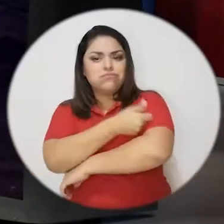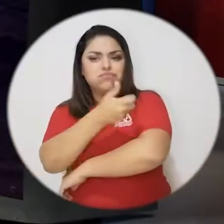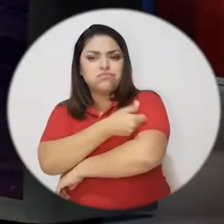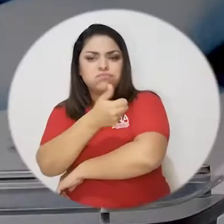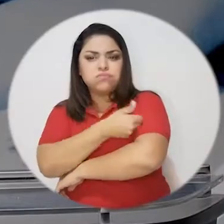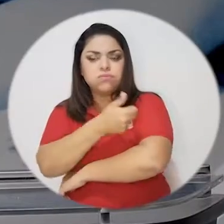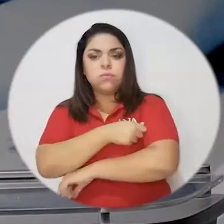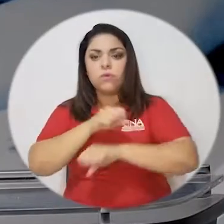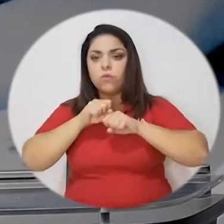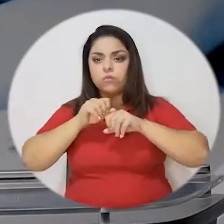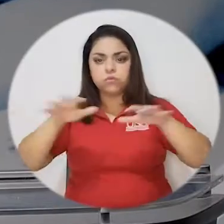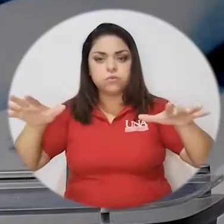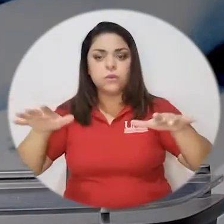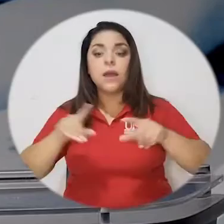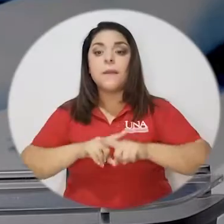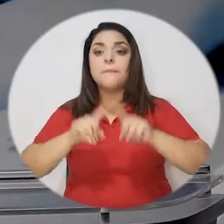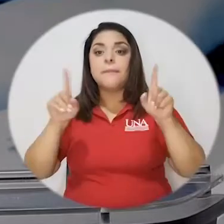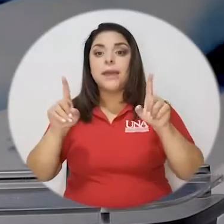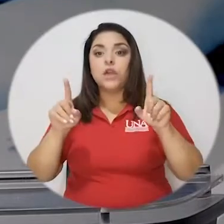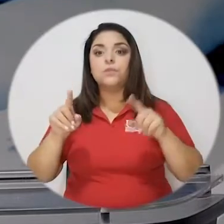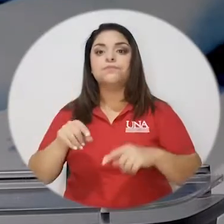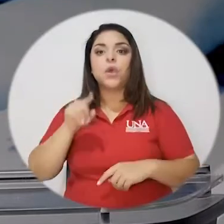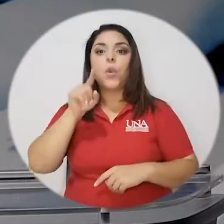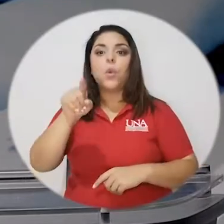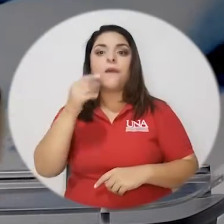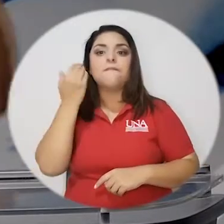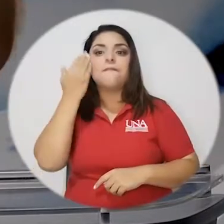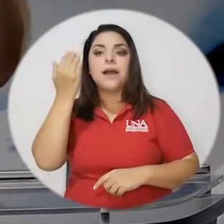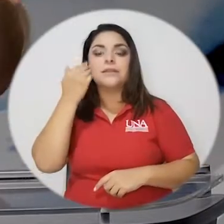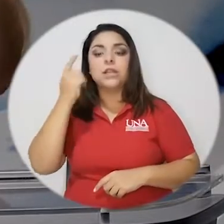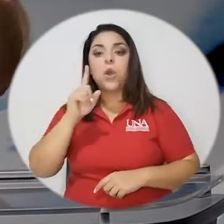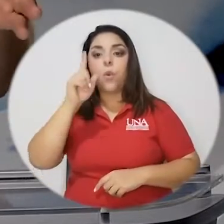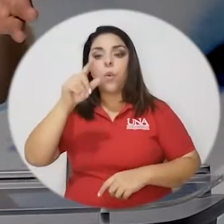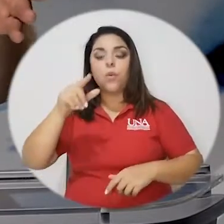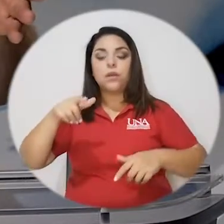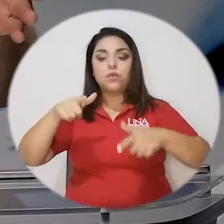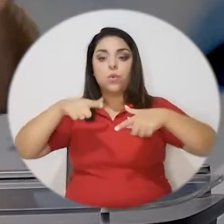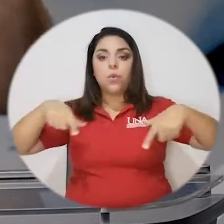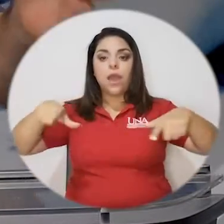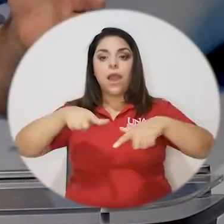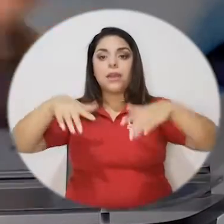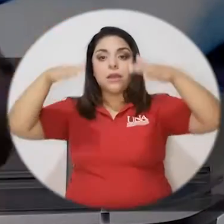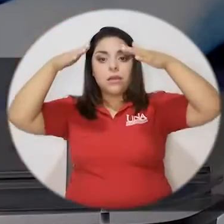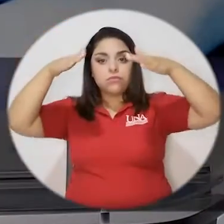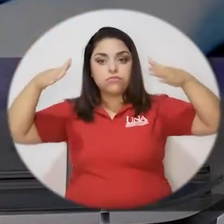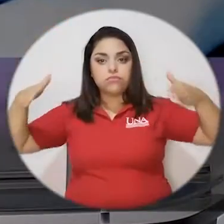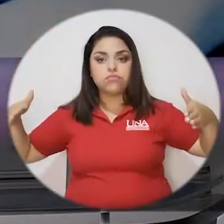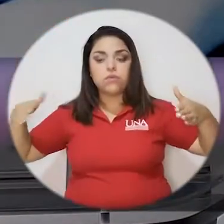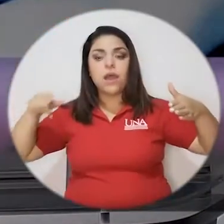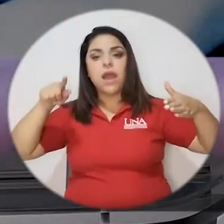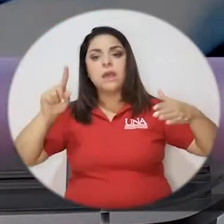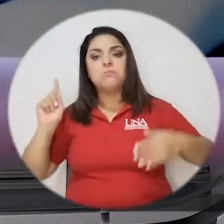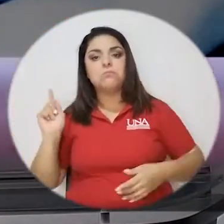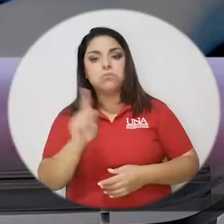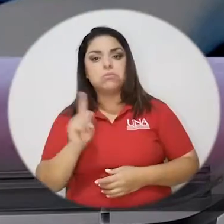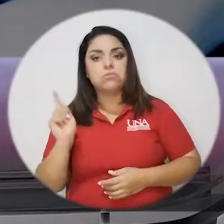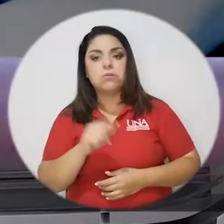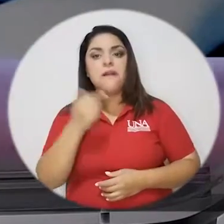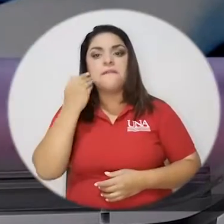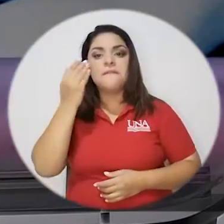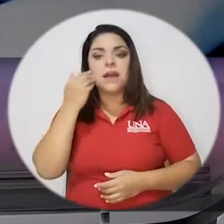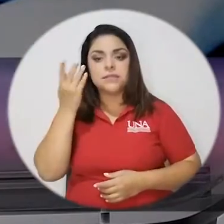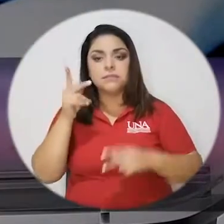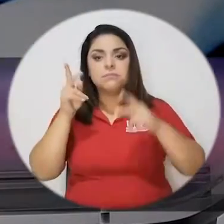mes. Pero es una vacunación masiva en la que la gente pasa por una carpa, por un toldo, Sí. y lo vacunan.